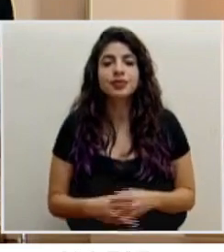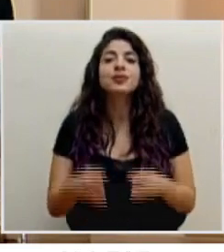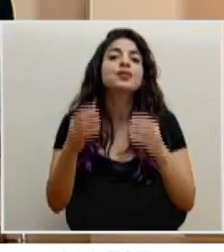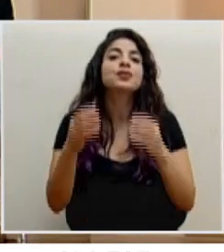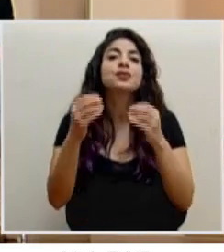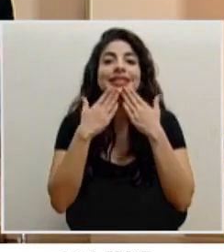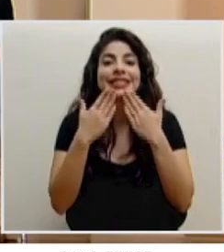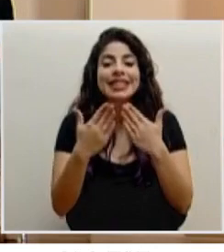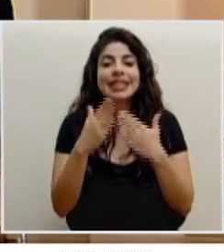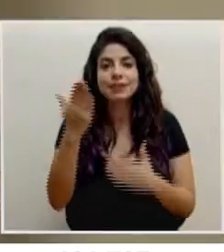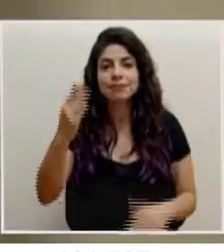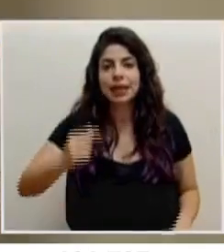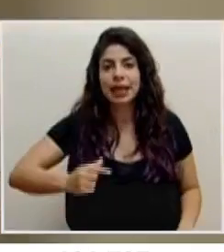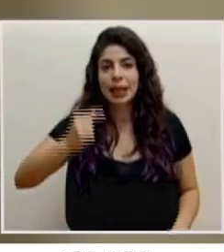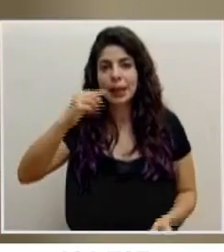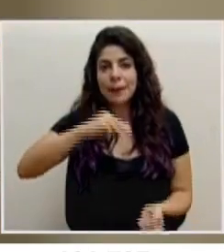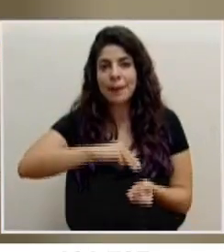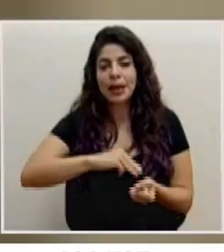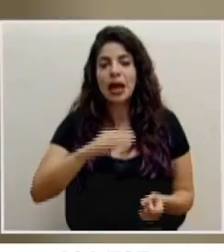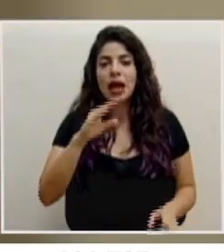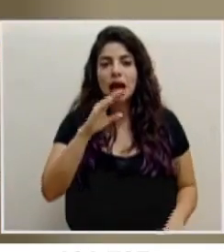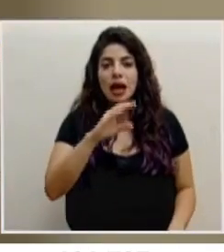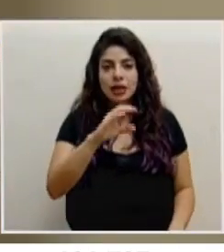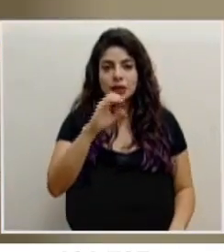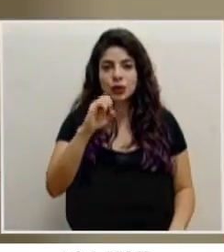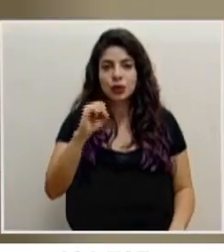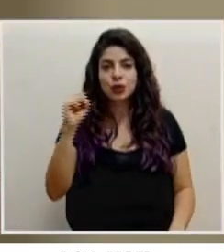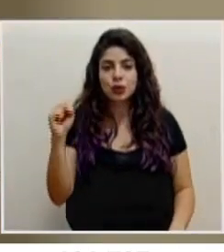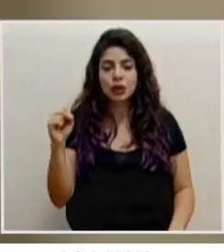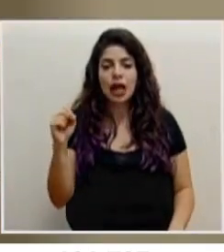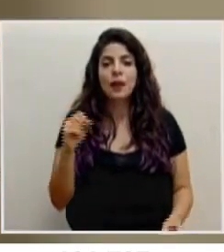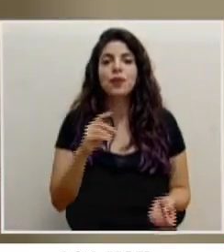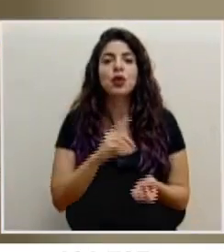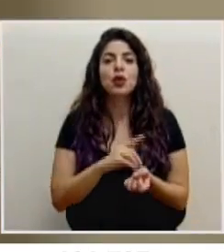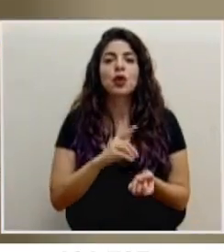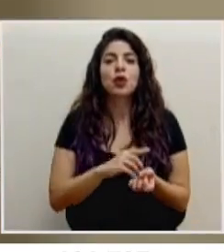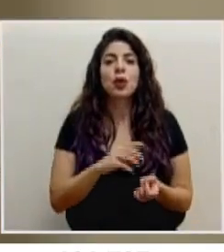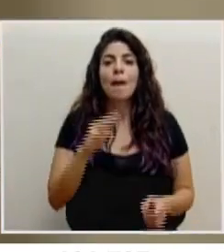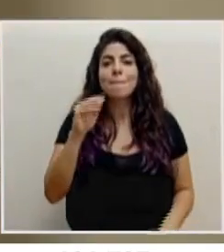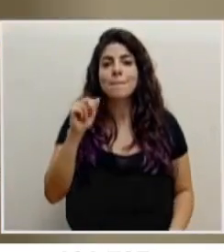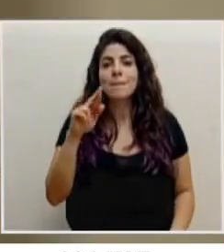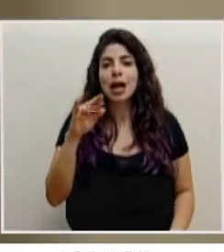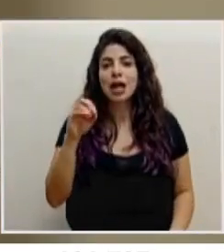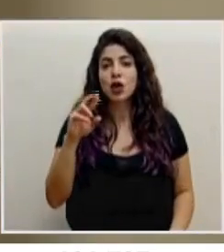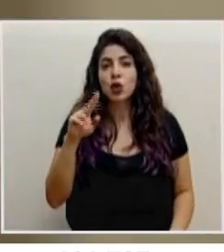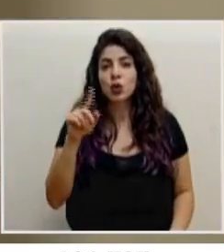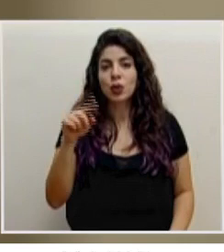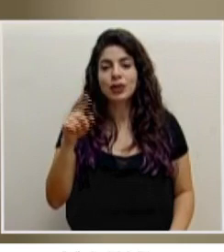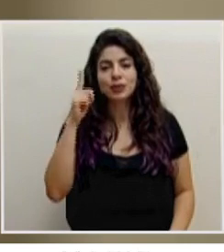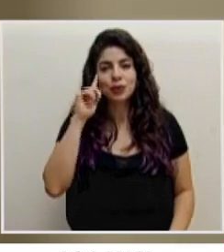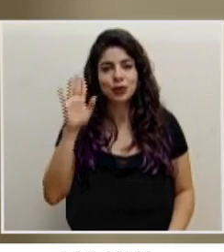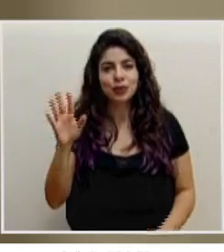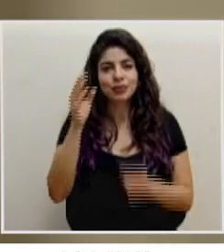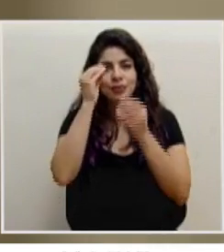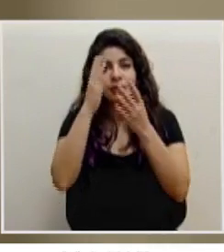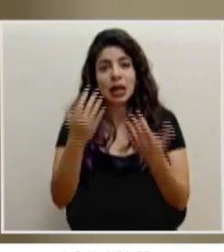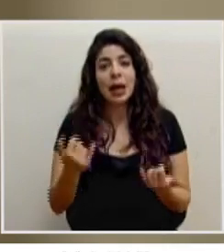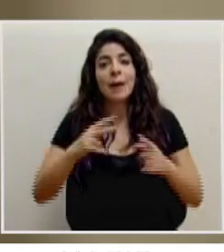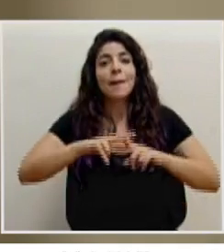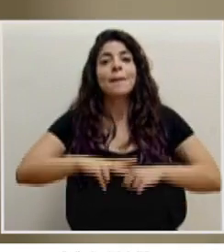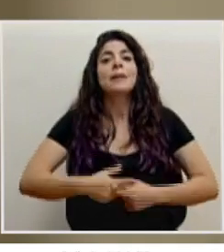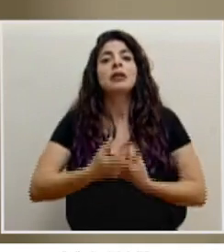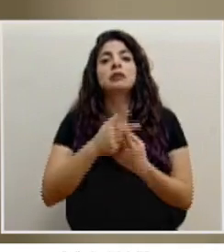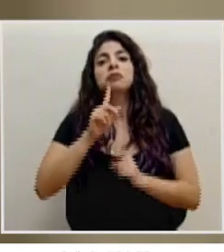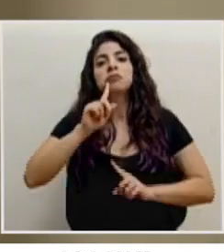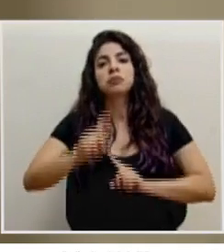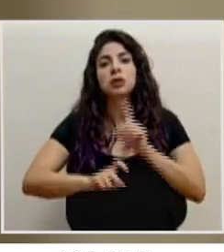Muchas gracias al gerente médico de la Caja Costarricense de Seguro Social, el doctor Mario Ruiz, por el detalle. Iniciamos con el periodo